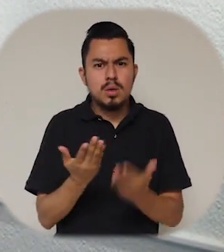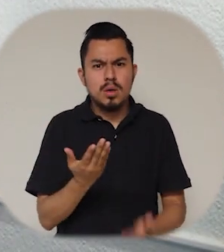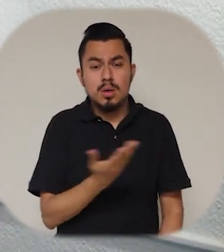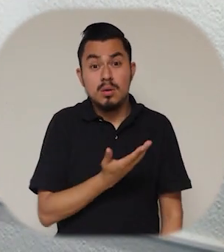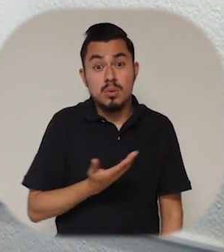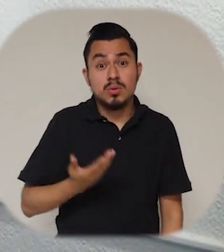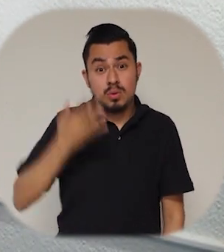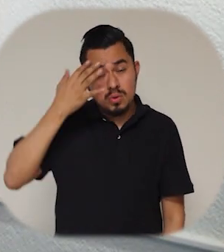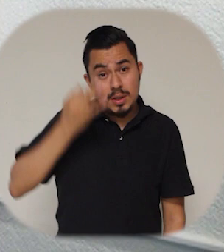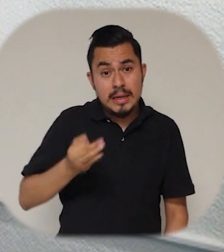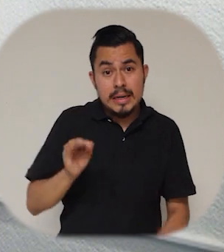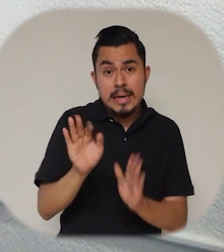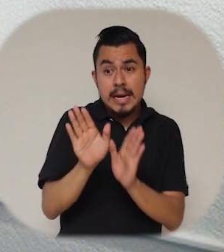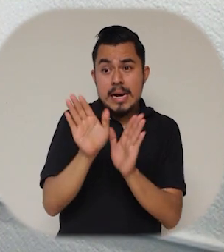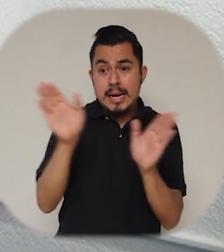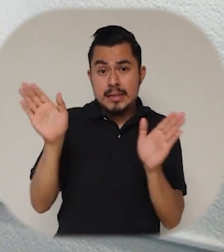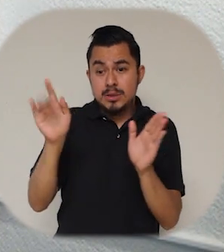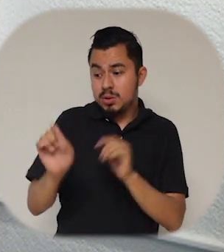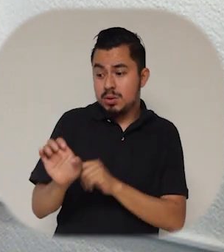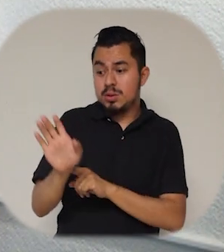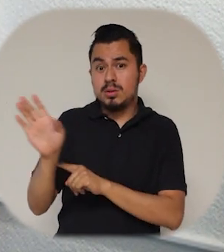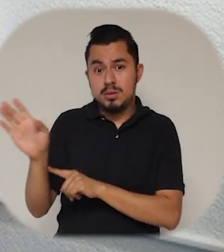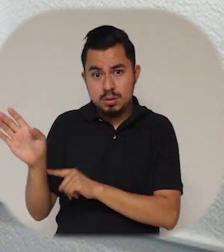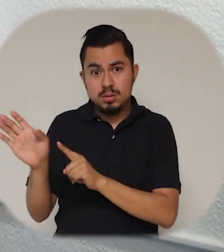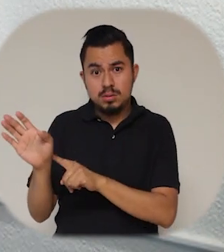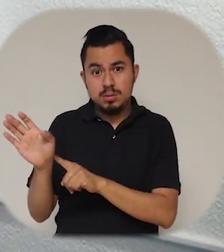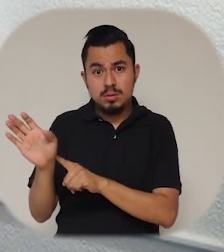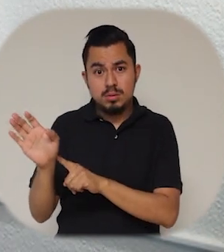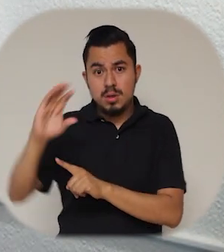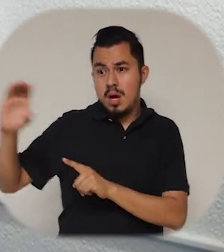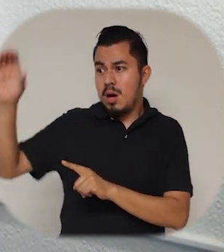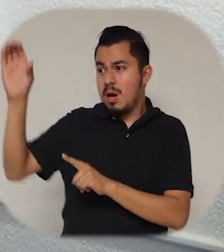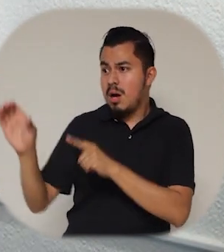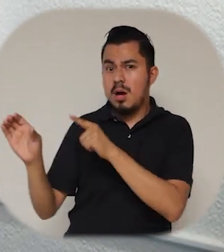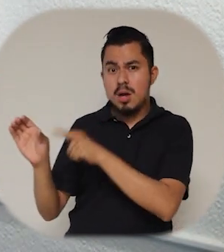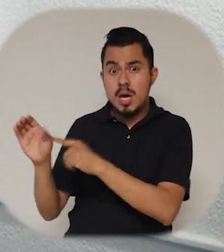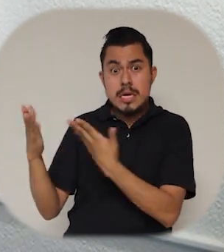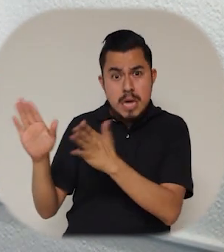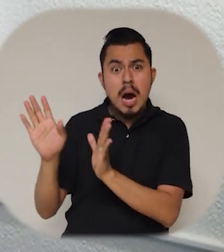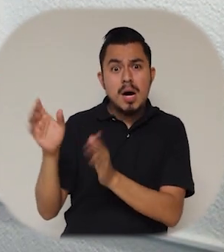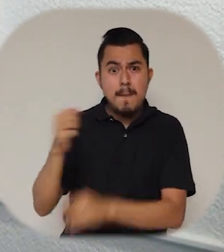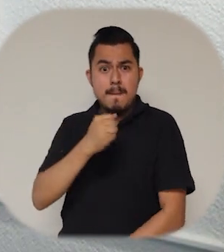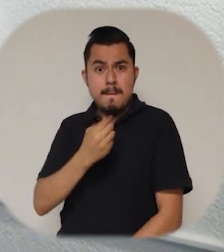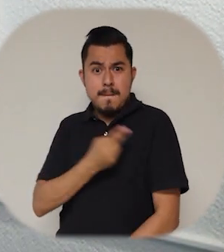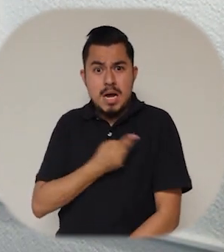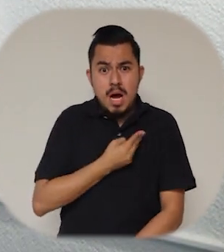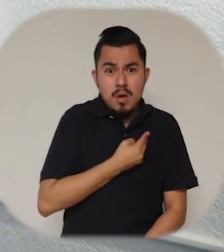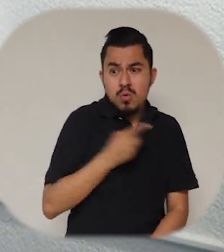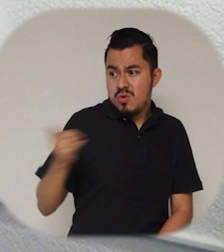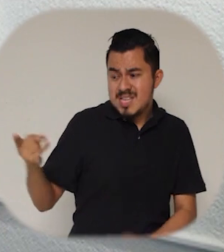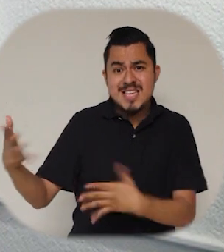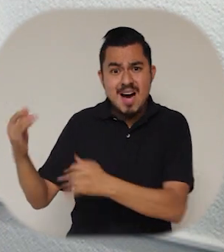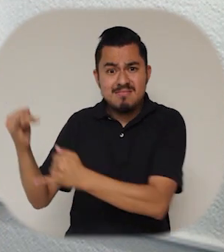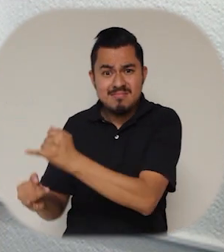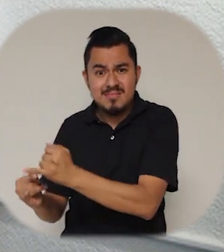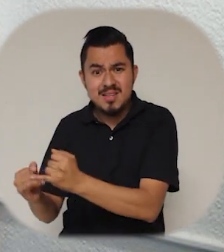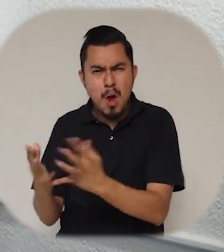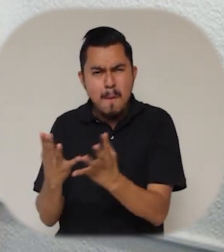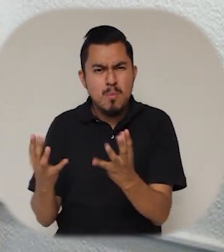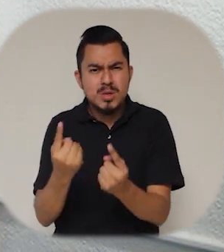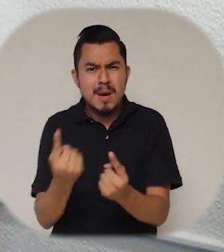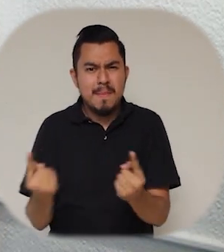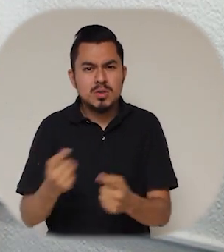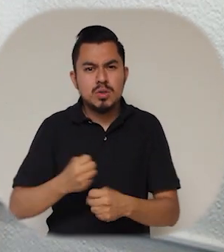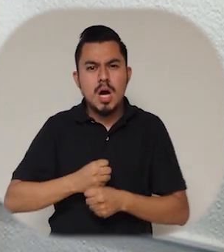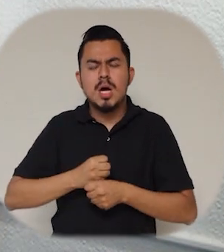y que Él se encargó de nuestro pecado, muchos cristianos, aún después de confesarlo, muchos que van a la iglesia, aún después